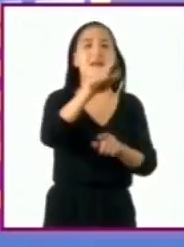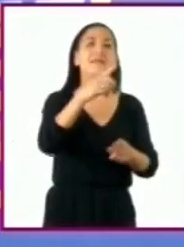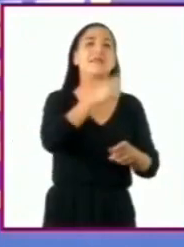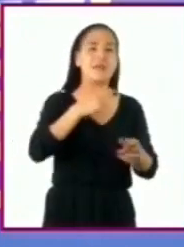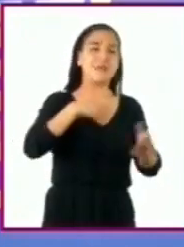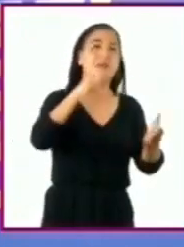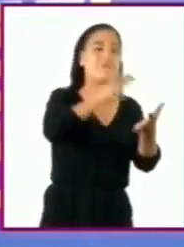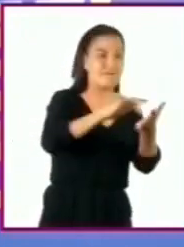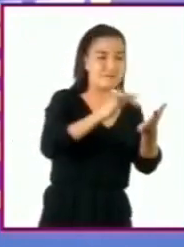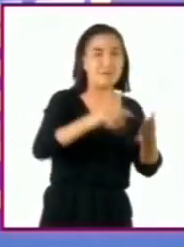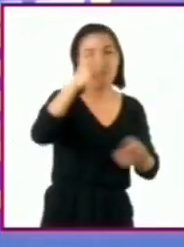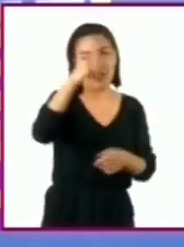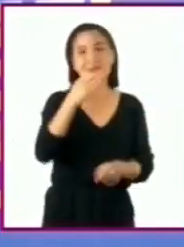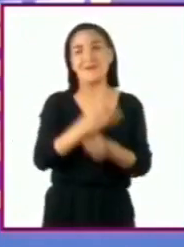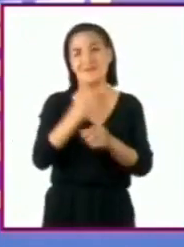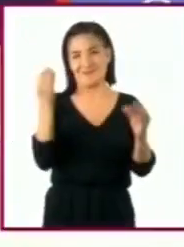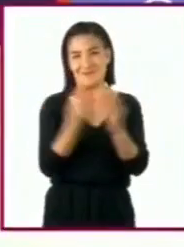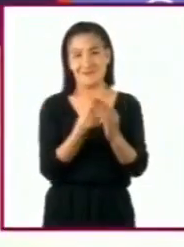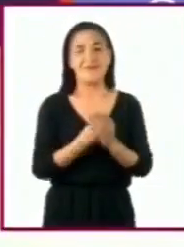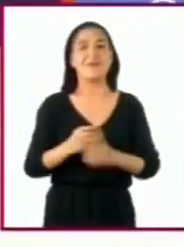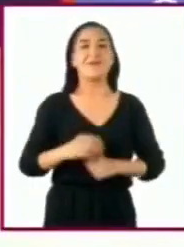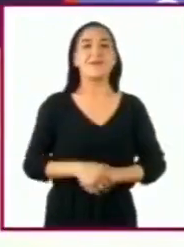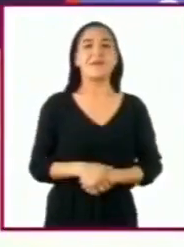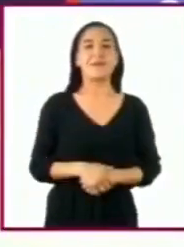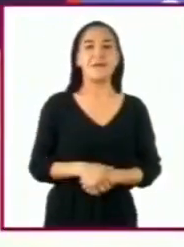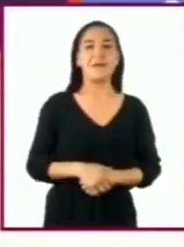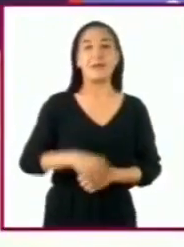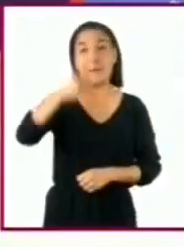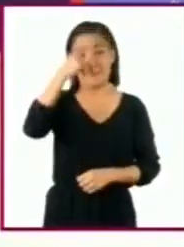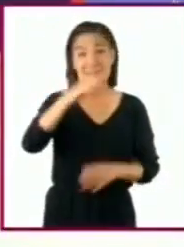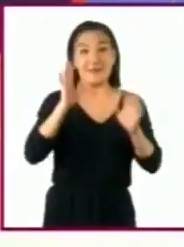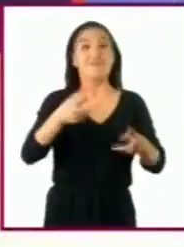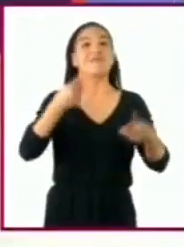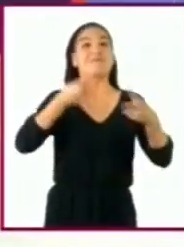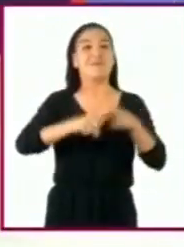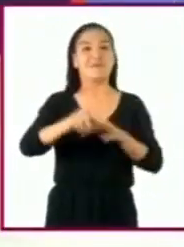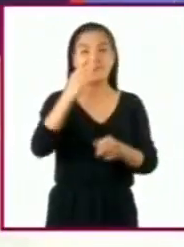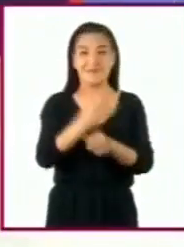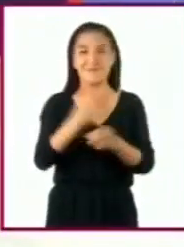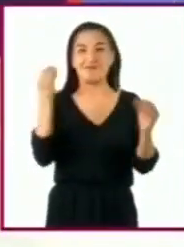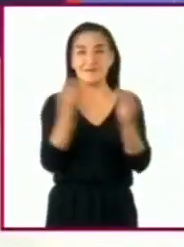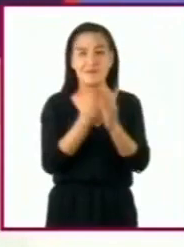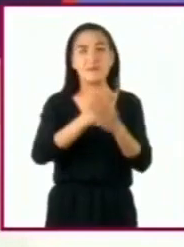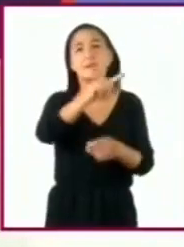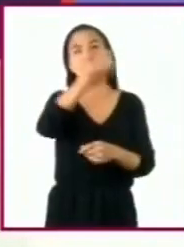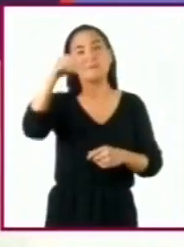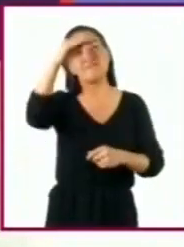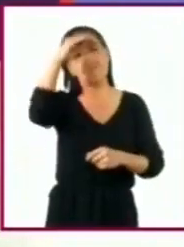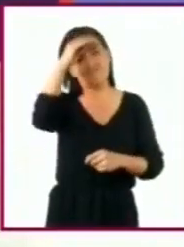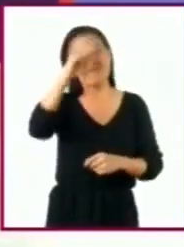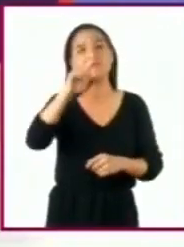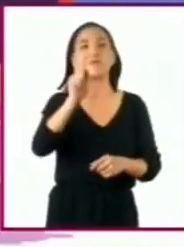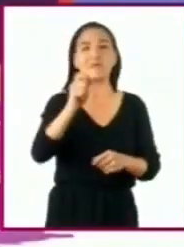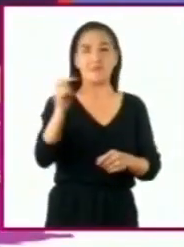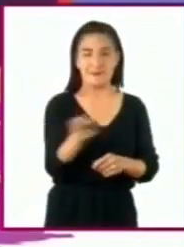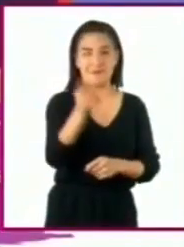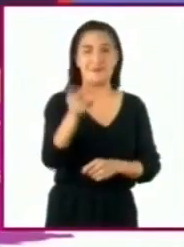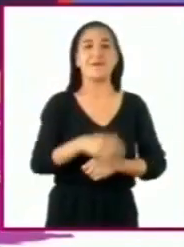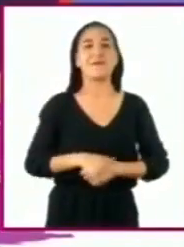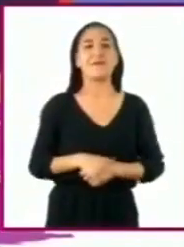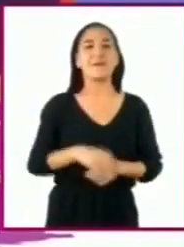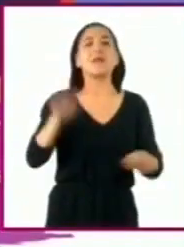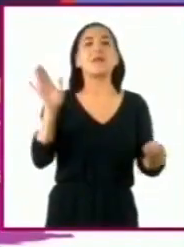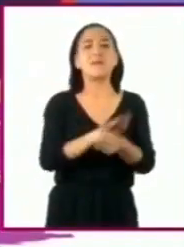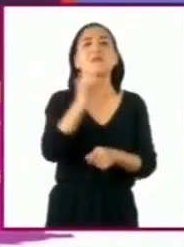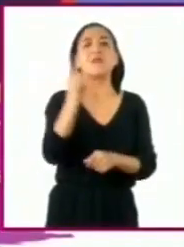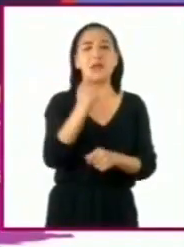los planteamientos de esta sesión. Para dar inicio a esta sesión, reflexionemos sobre la siguiente pregunta: ¿por qué